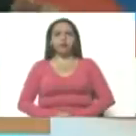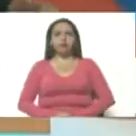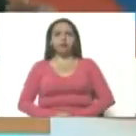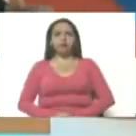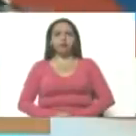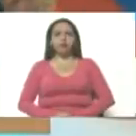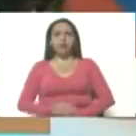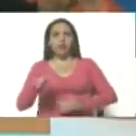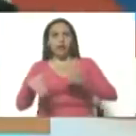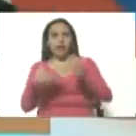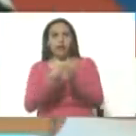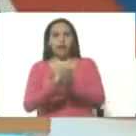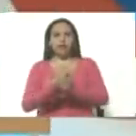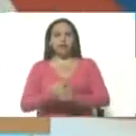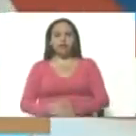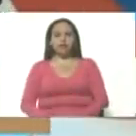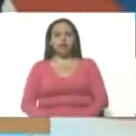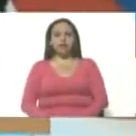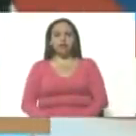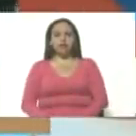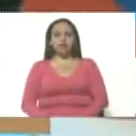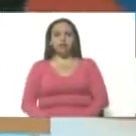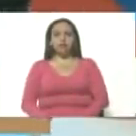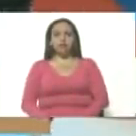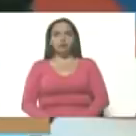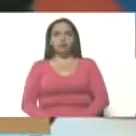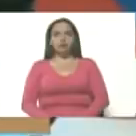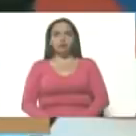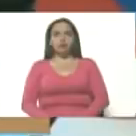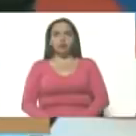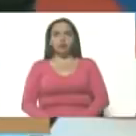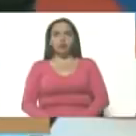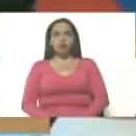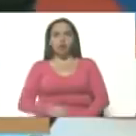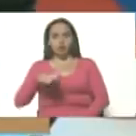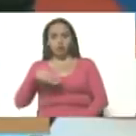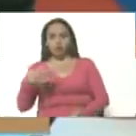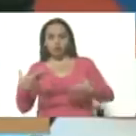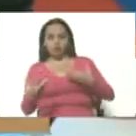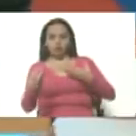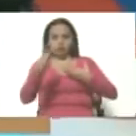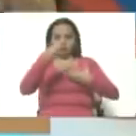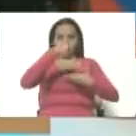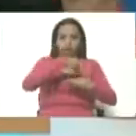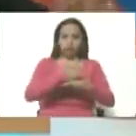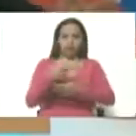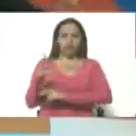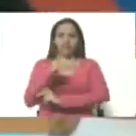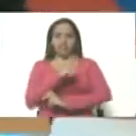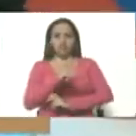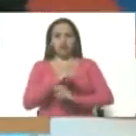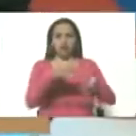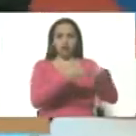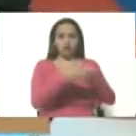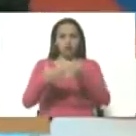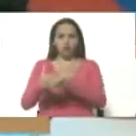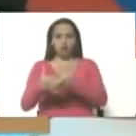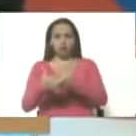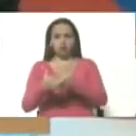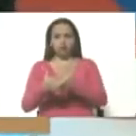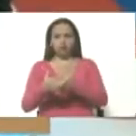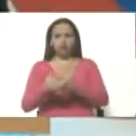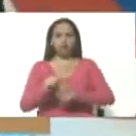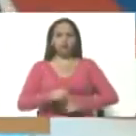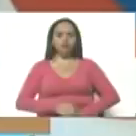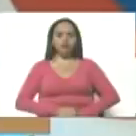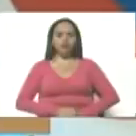hasta llegar a incursiones mercenarias en medio de una pandemia